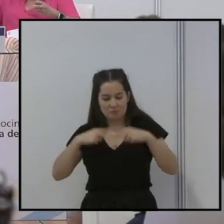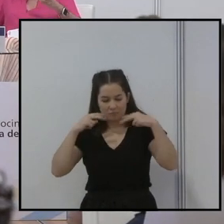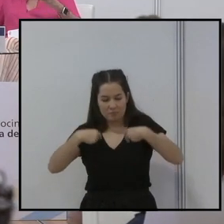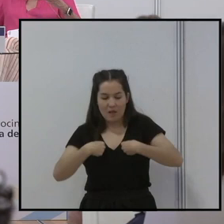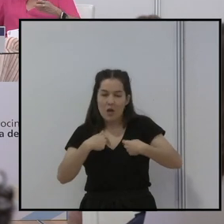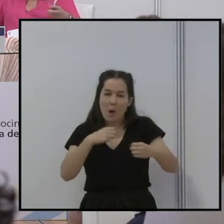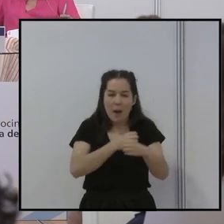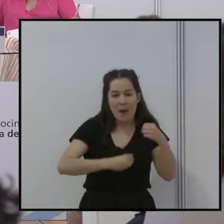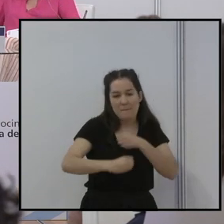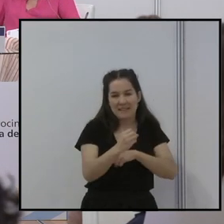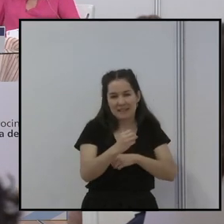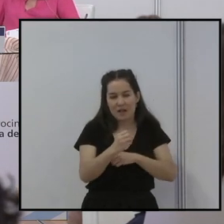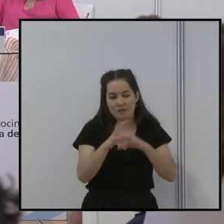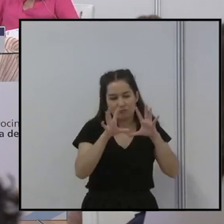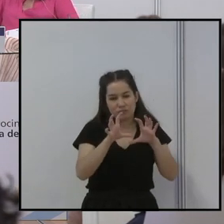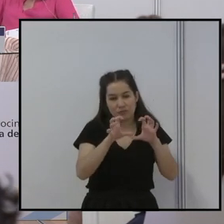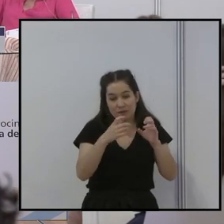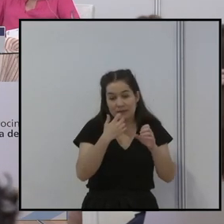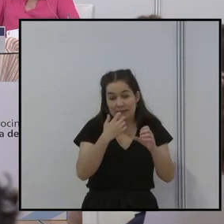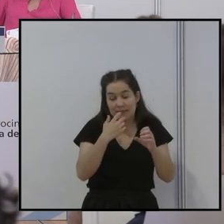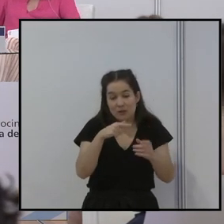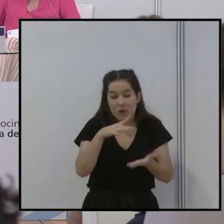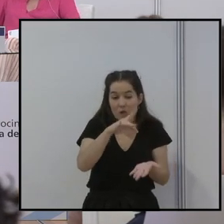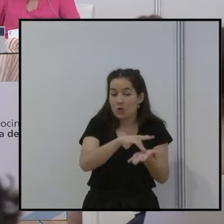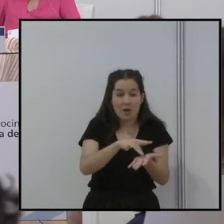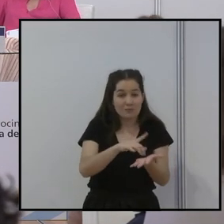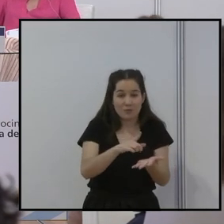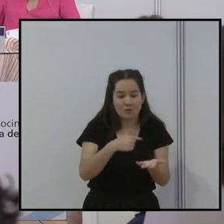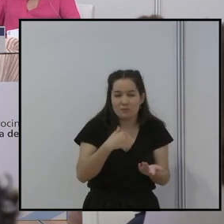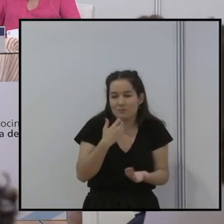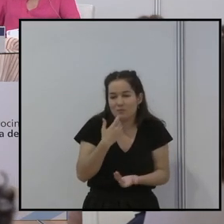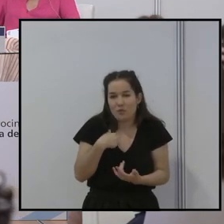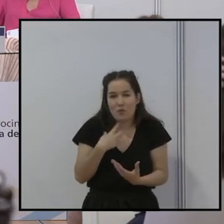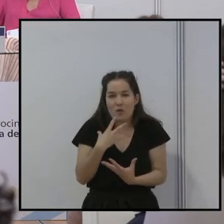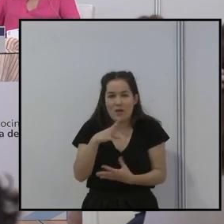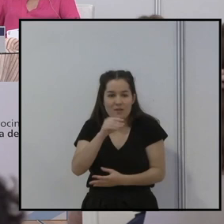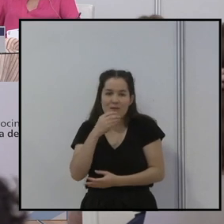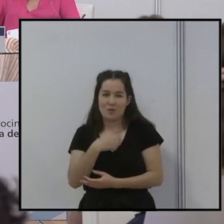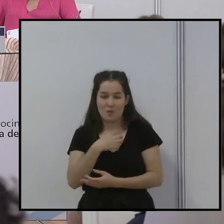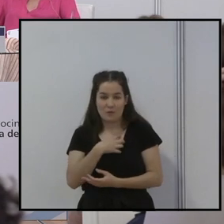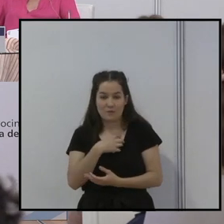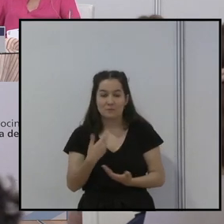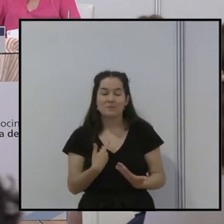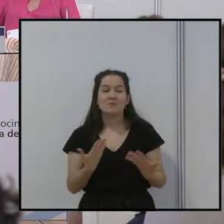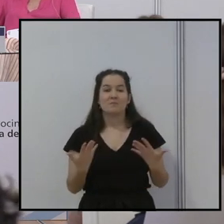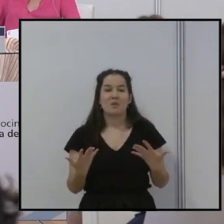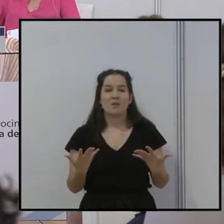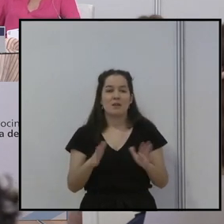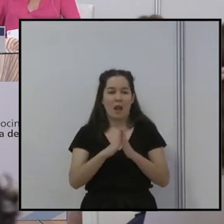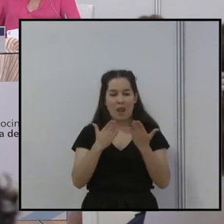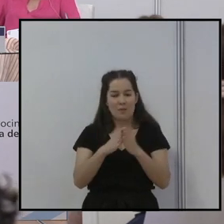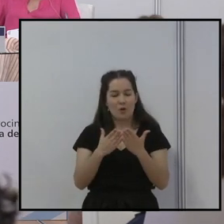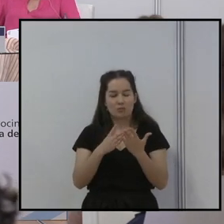estás ahí, no has llegado ahí. Eso lo mencionáis ambos intensamente en el libro, cómo os ha cambiado para haceros más empáticos. Para bien, más...